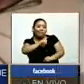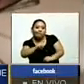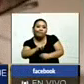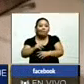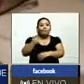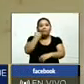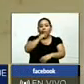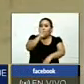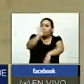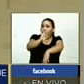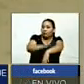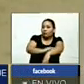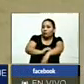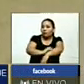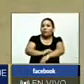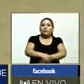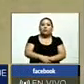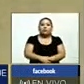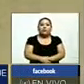dengue.